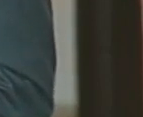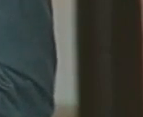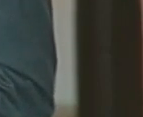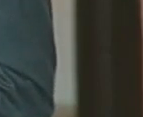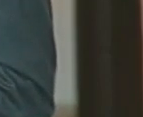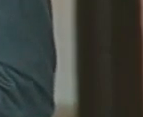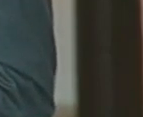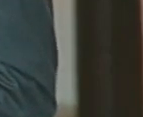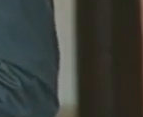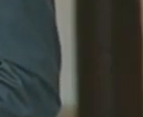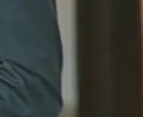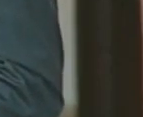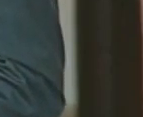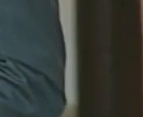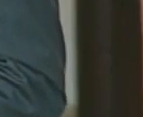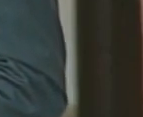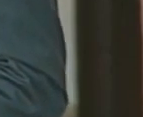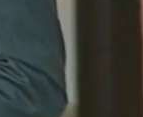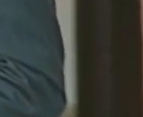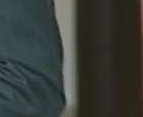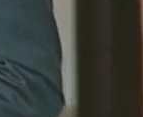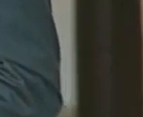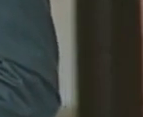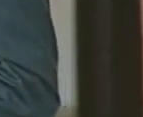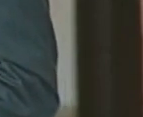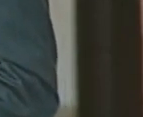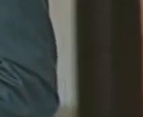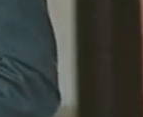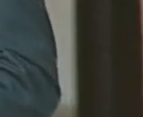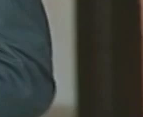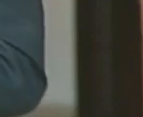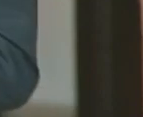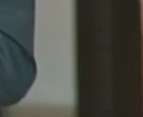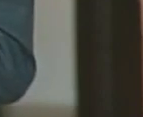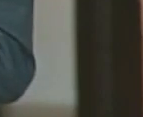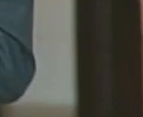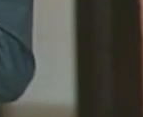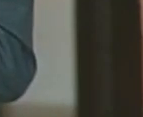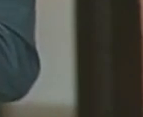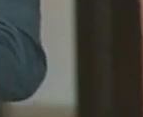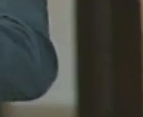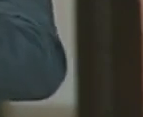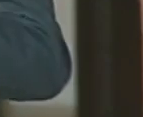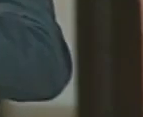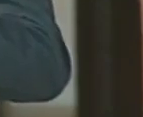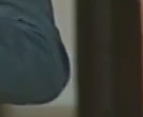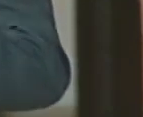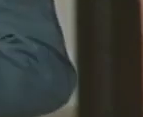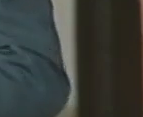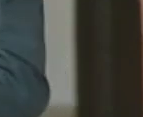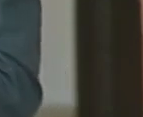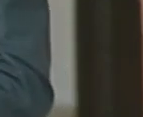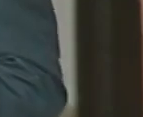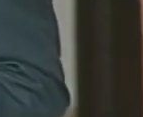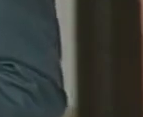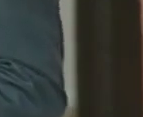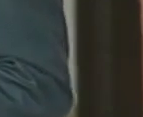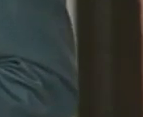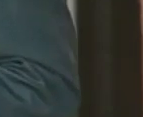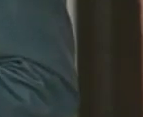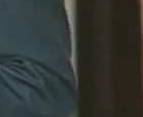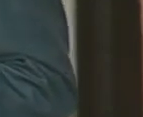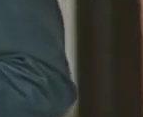con el quien hemos mantenido coordinación y trabajo permanente en el transcurso de estos dos años críticos del mercado